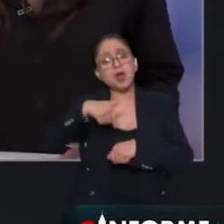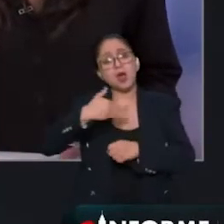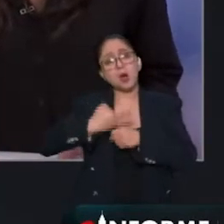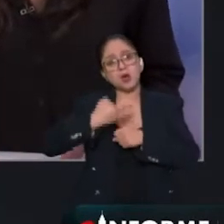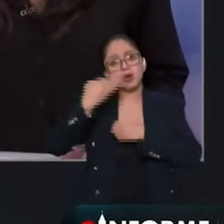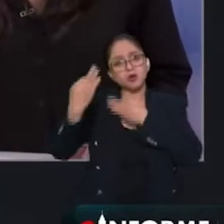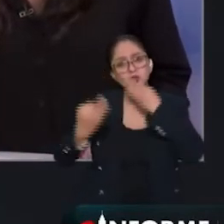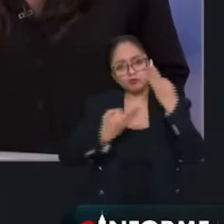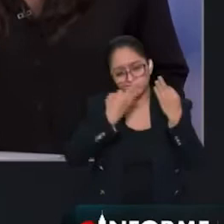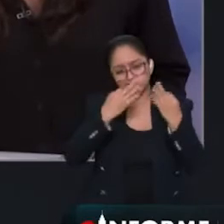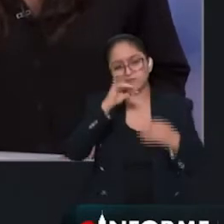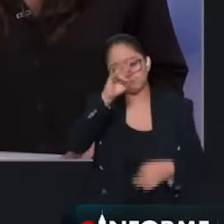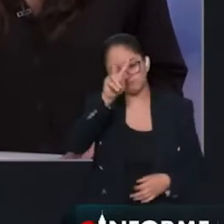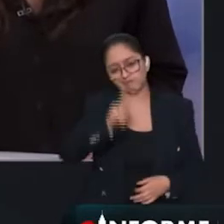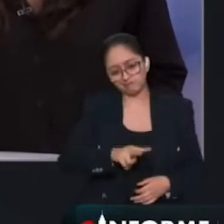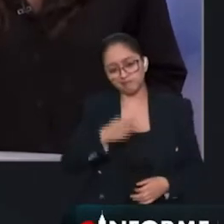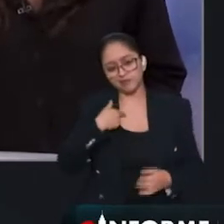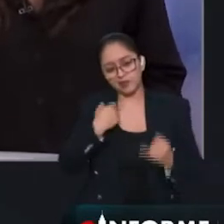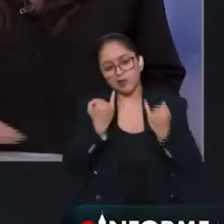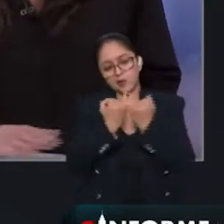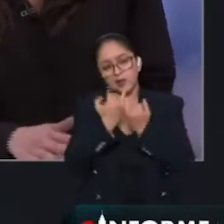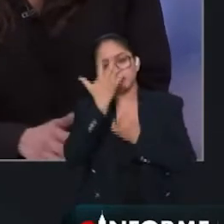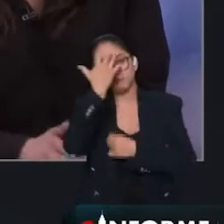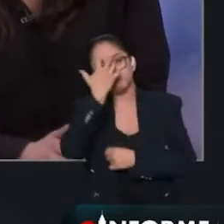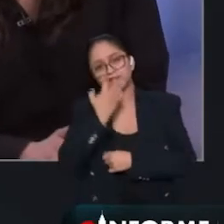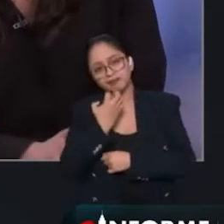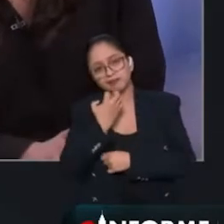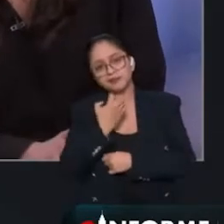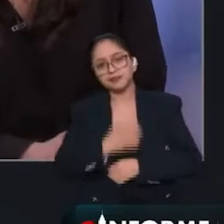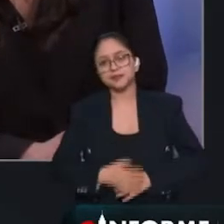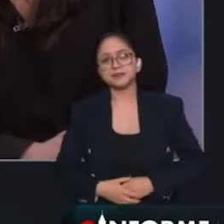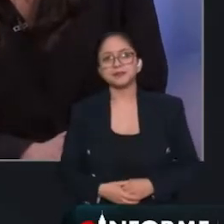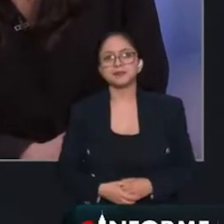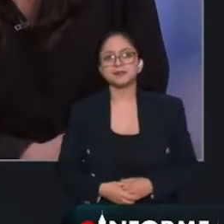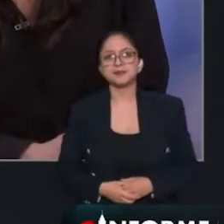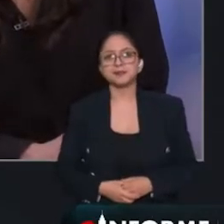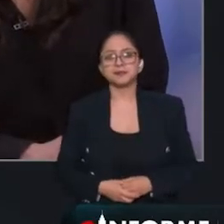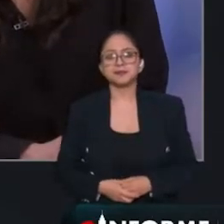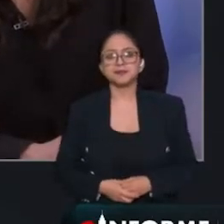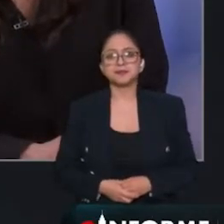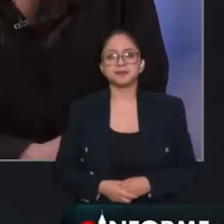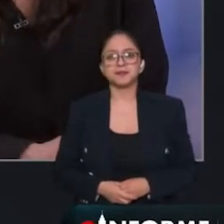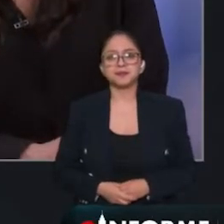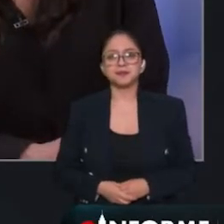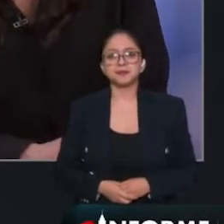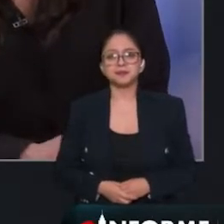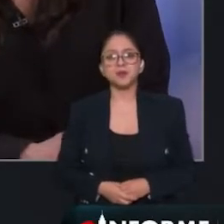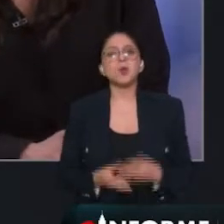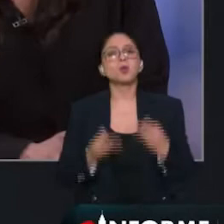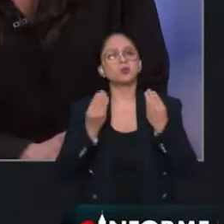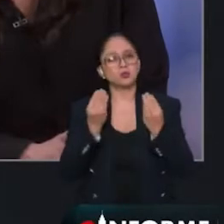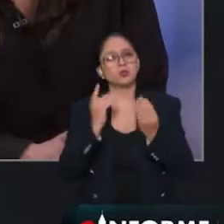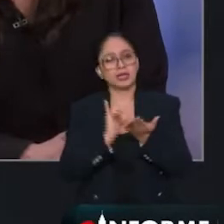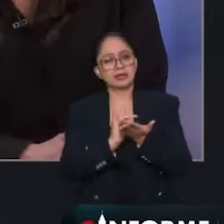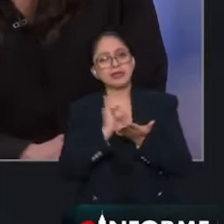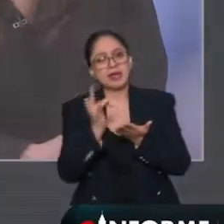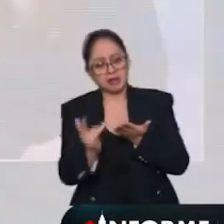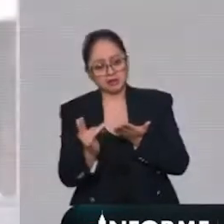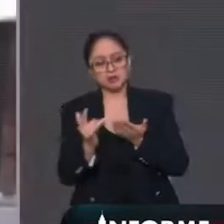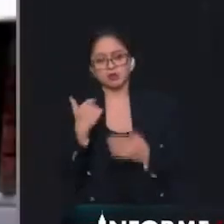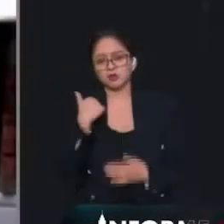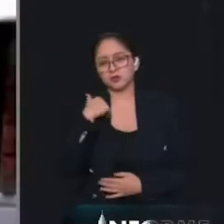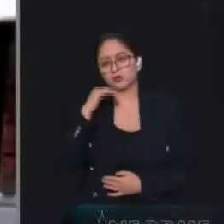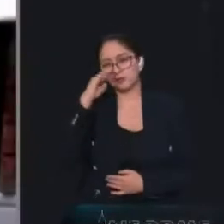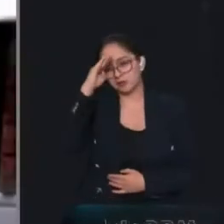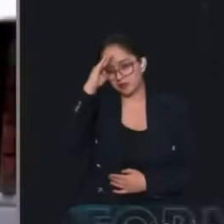compartimos ese sentimiento, Rafael. Pues muchas gracias, yo creo que esto tiene que ver con una cosa que decía,